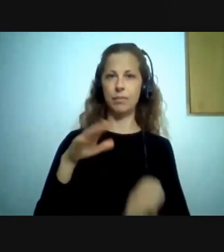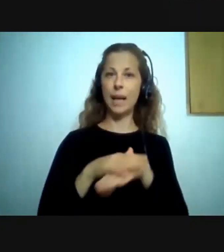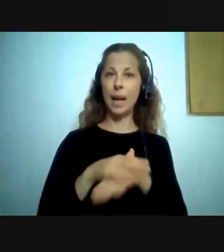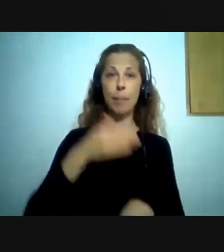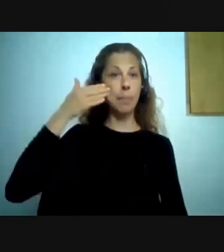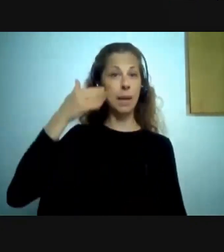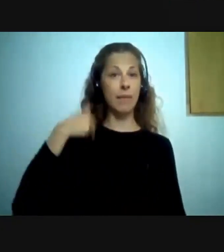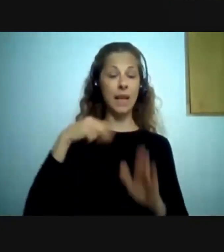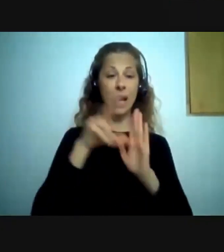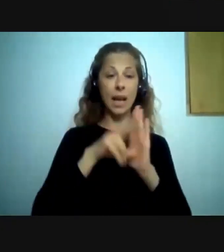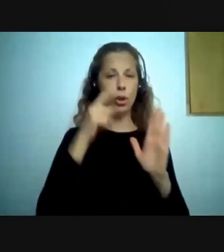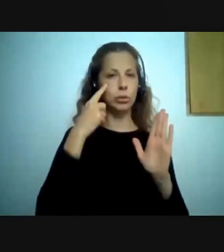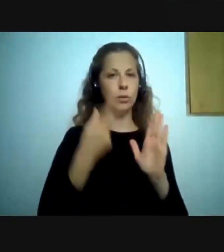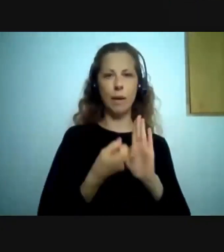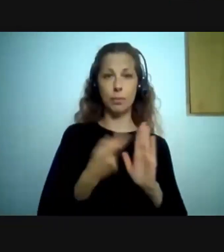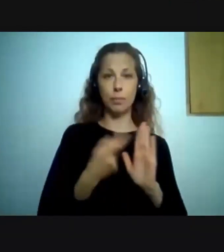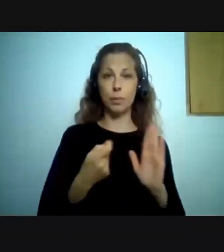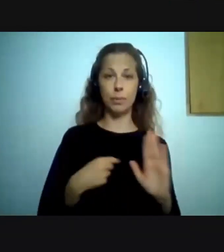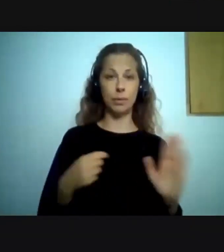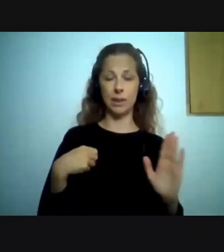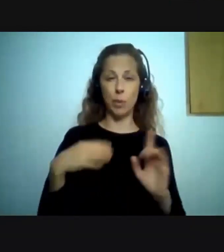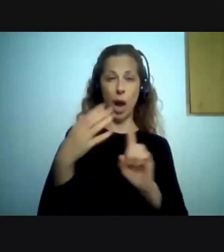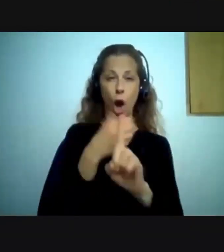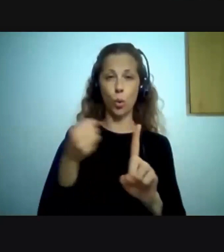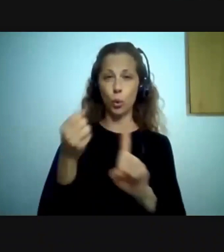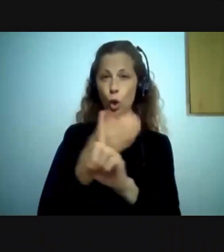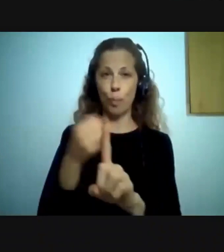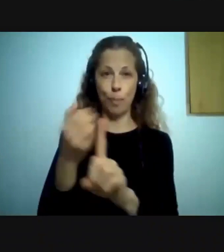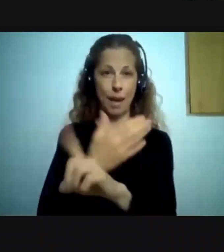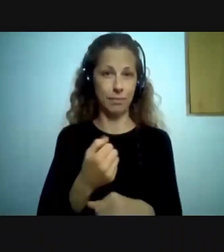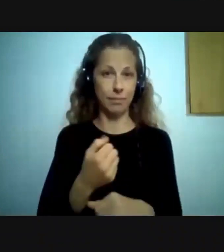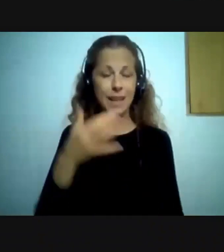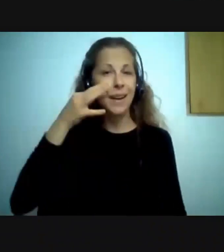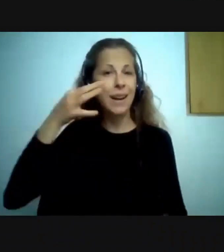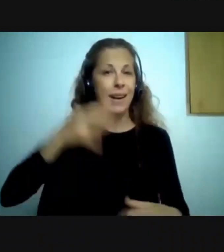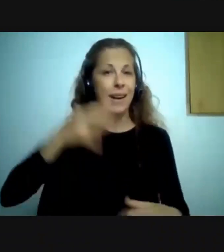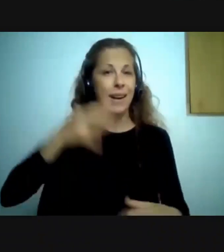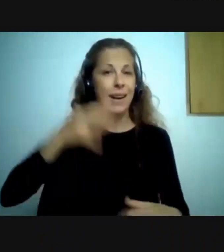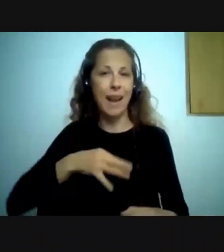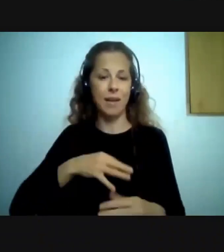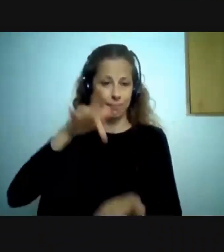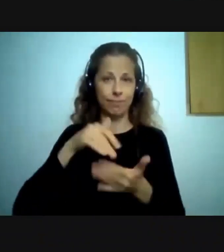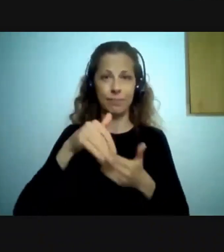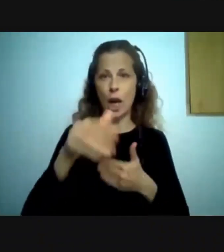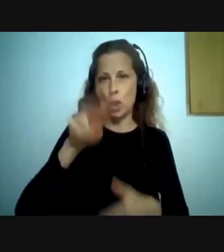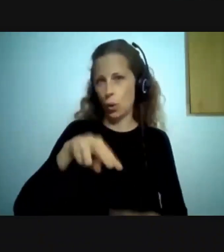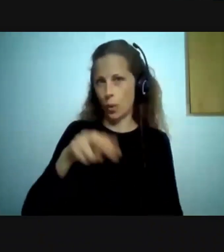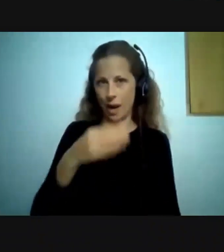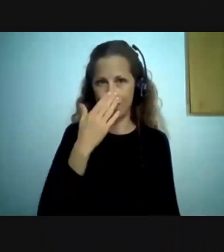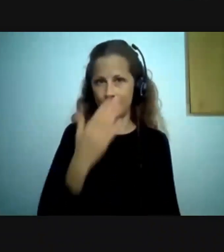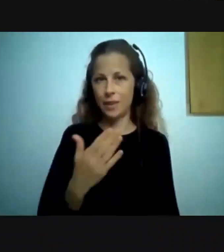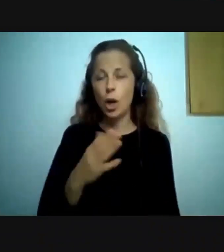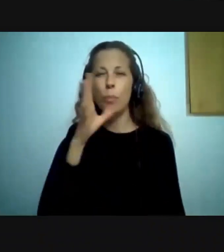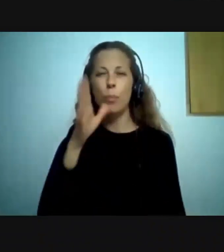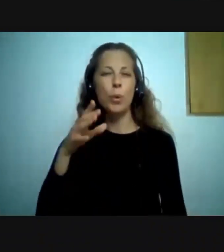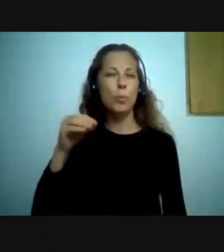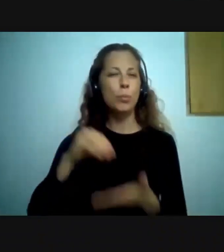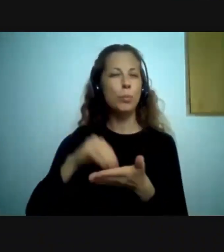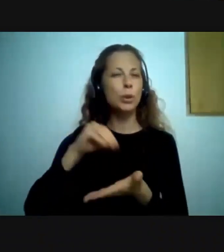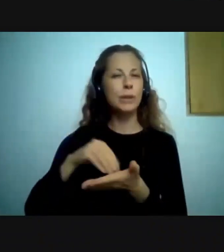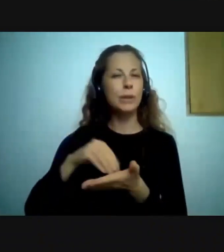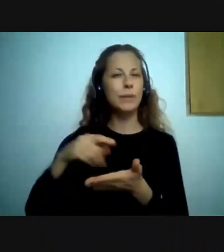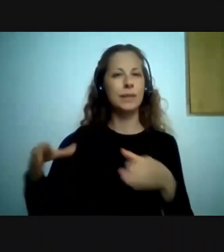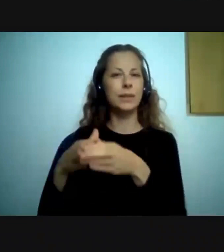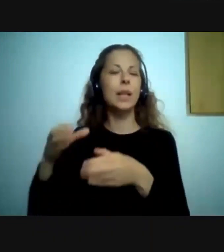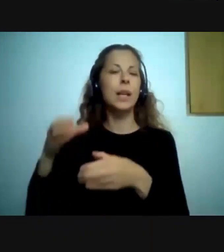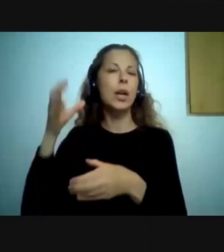es una utopía. No va a ocurrir nunca. Porque muchas veces, con muchas compañeras feministas, te dicen, no, que las mujeres hemos hecho un